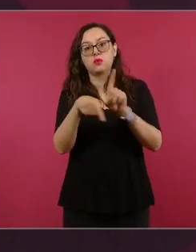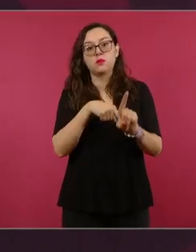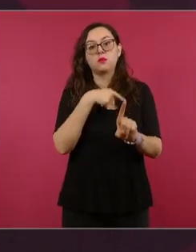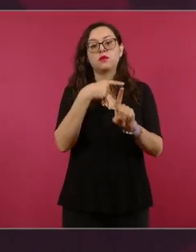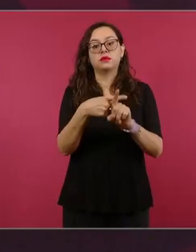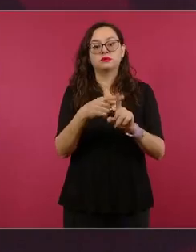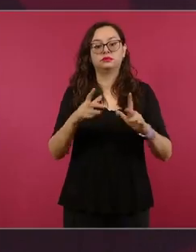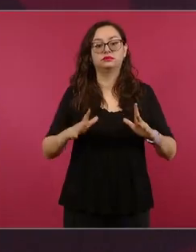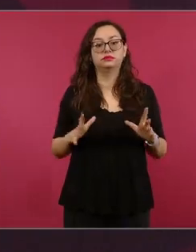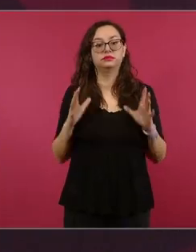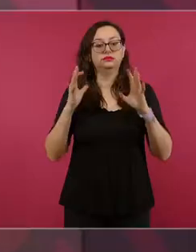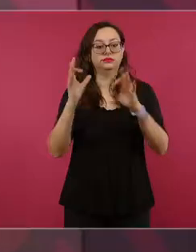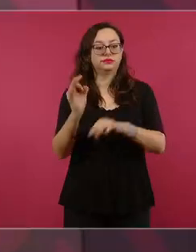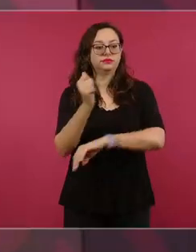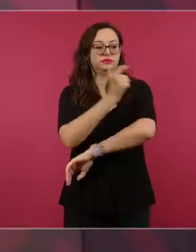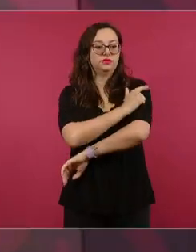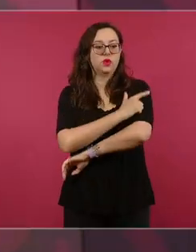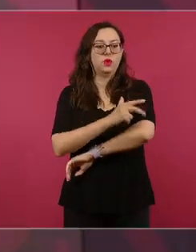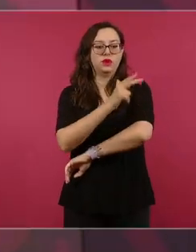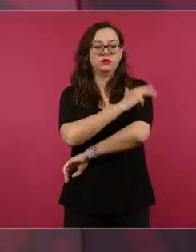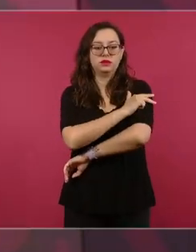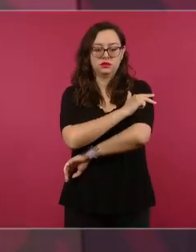Estamos hablando de